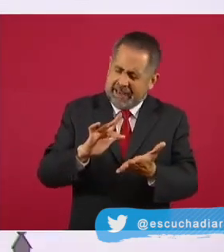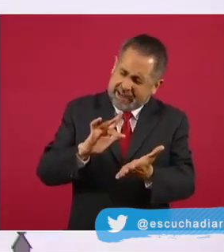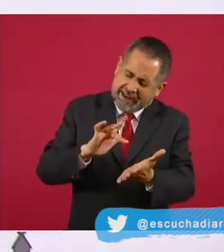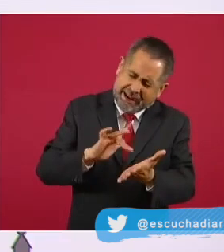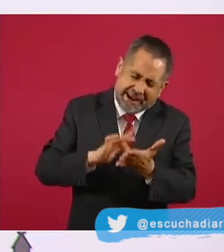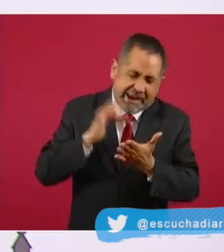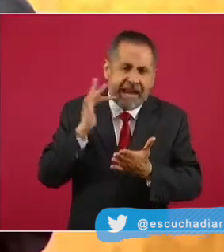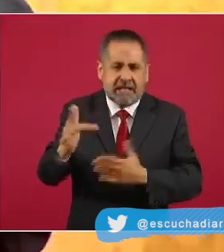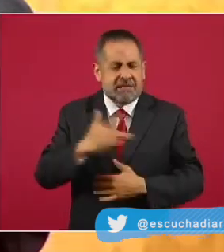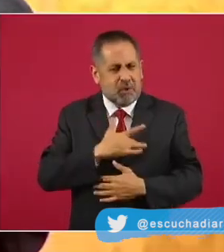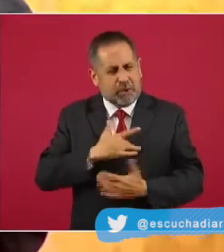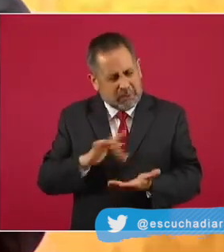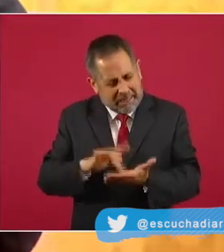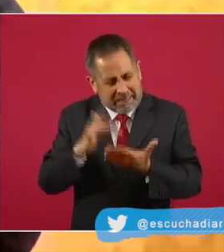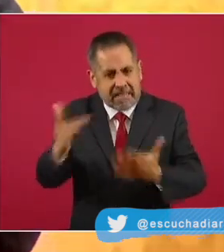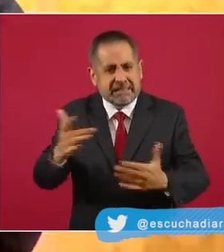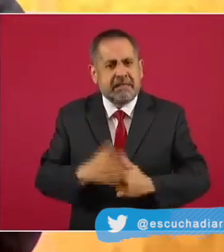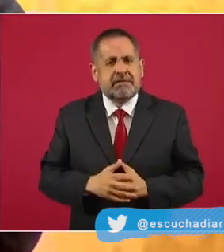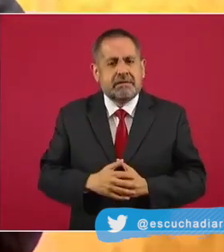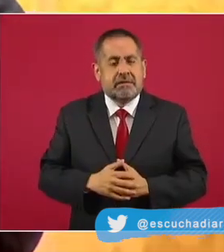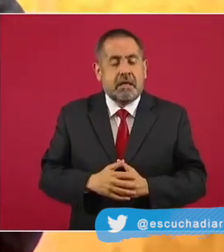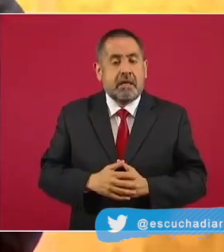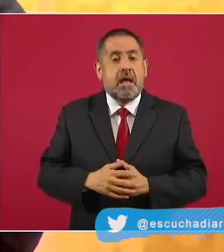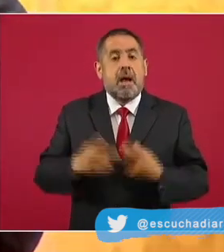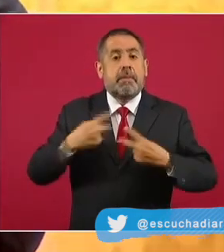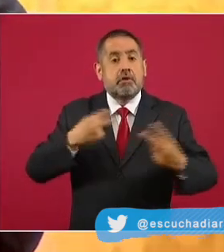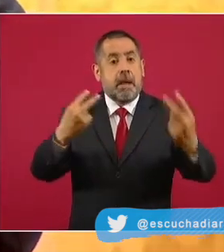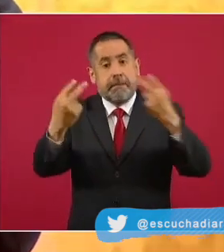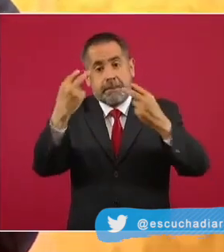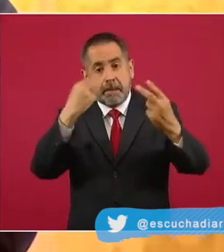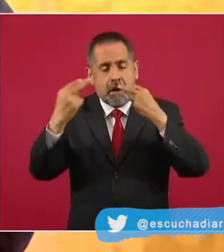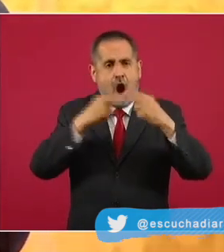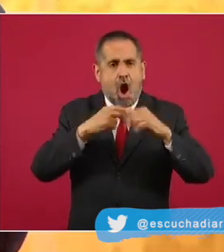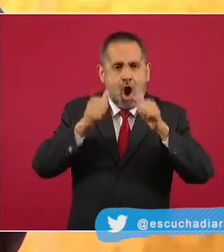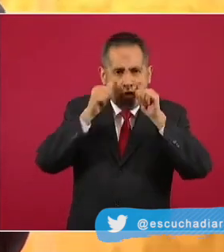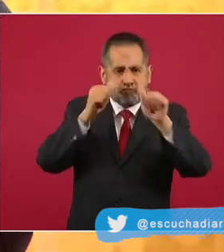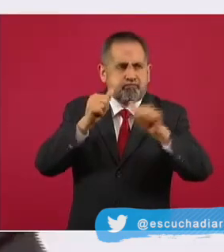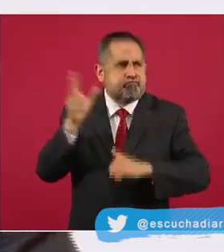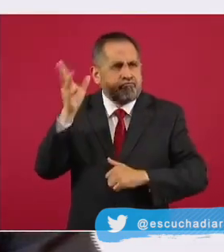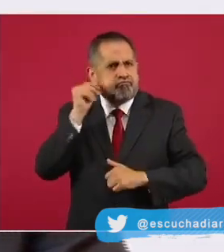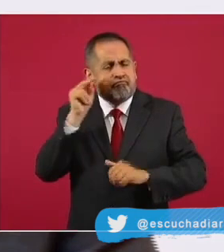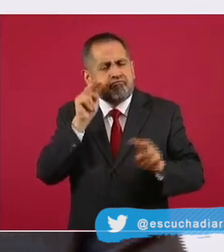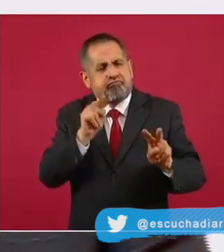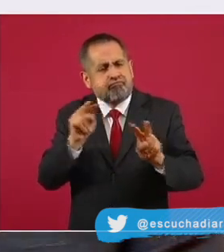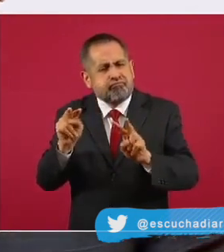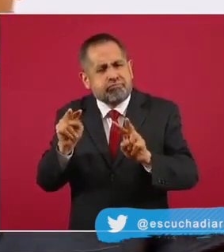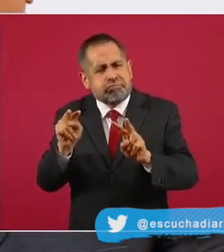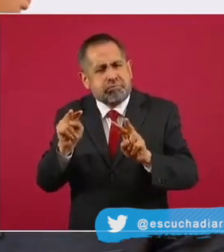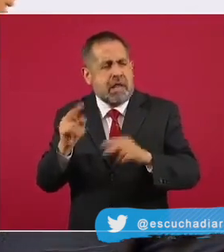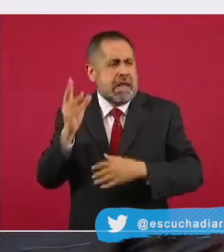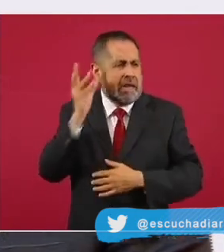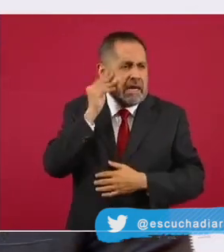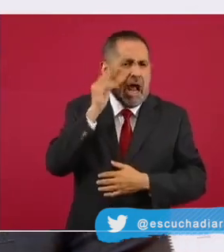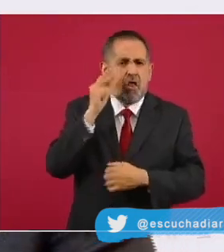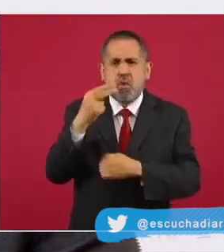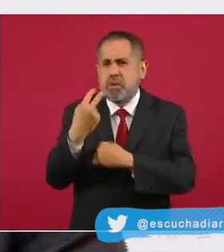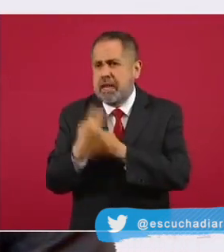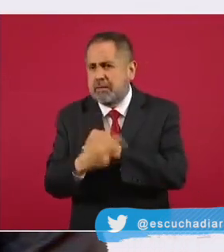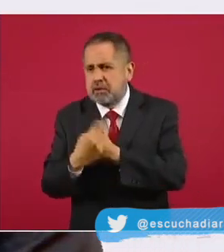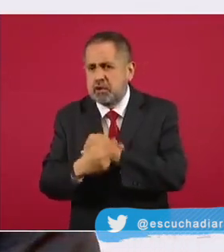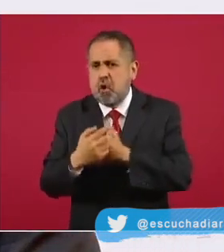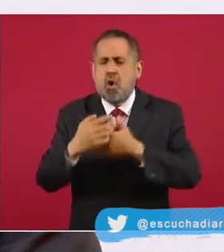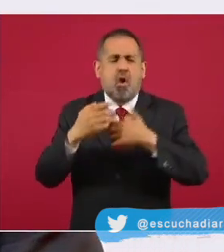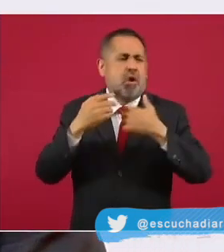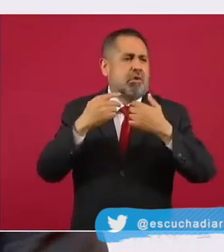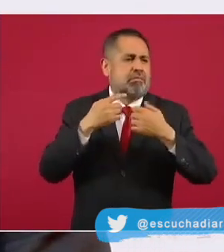corazón. A los que nos están viendo, escuchando por radio, por televisión, por